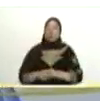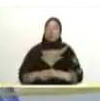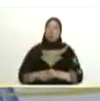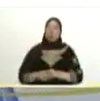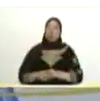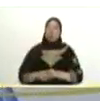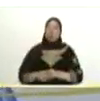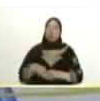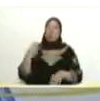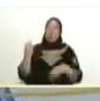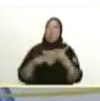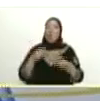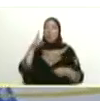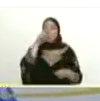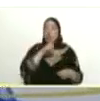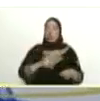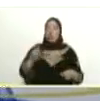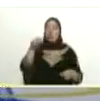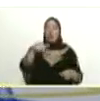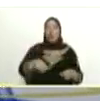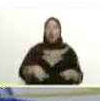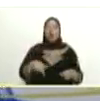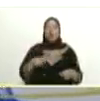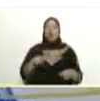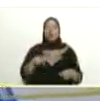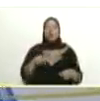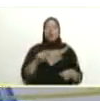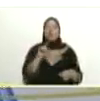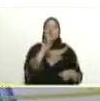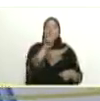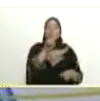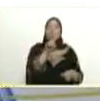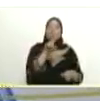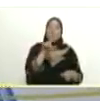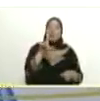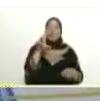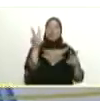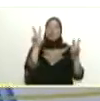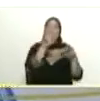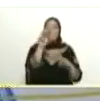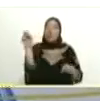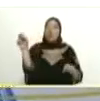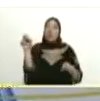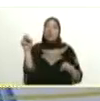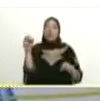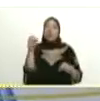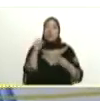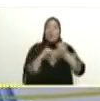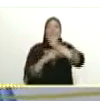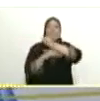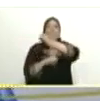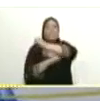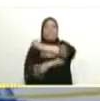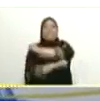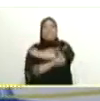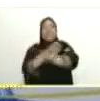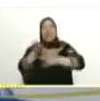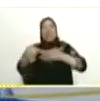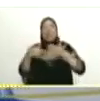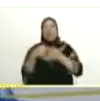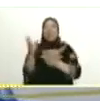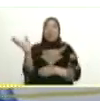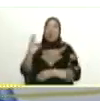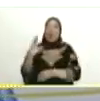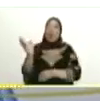estamos inaugurando, oído, 100 nuevas bases de Misiones en todo